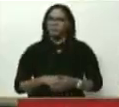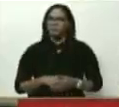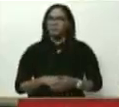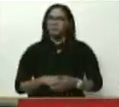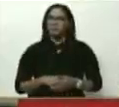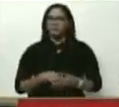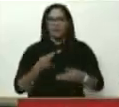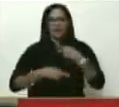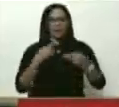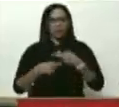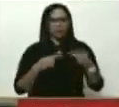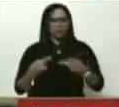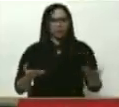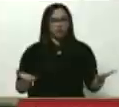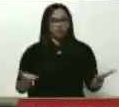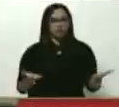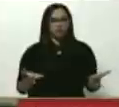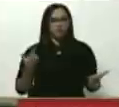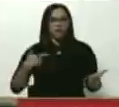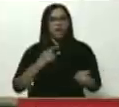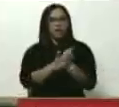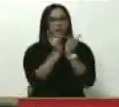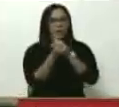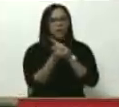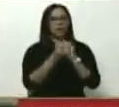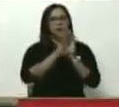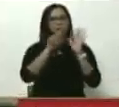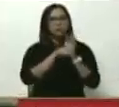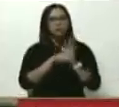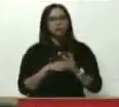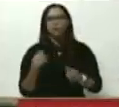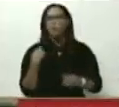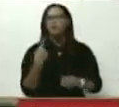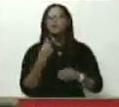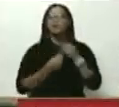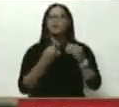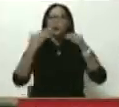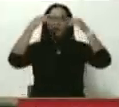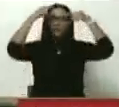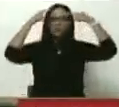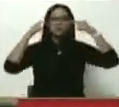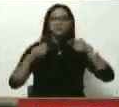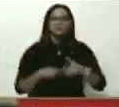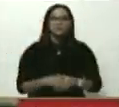Una revolución es una revolución. Primero es cambiar la Constitución. Lo primero que hizo el comandante Chávez.